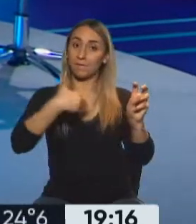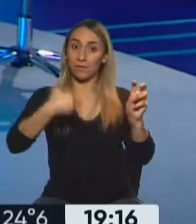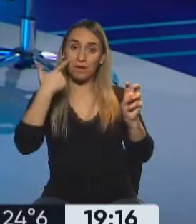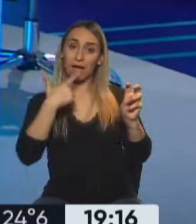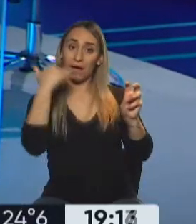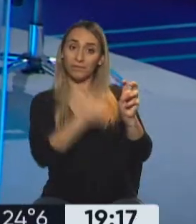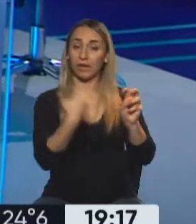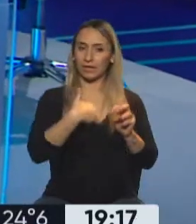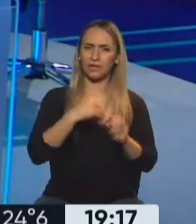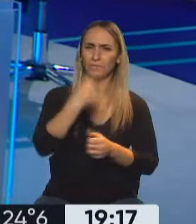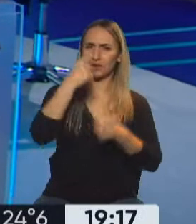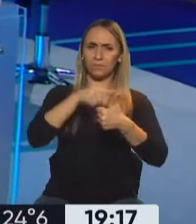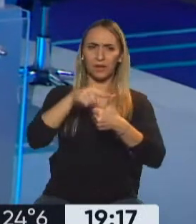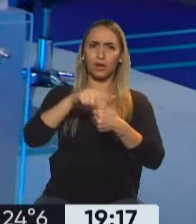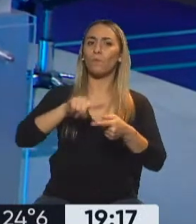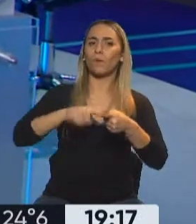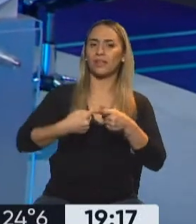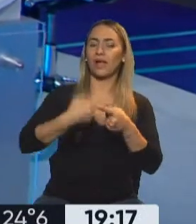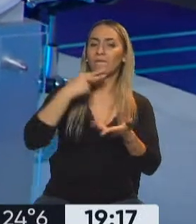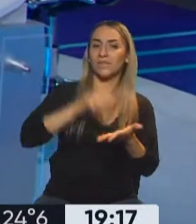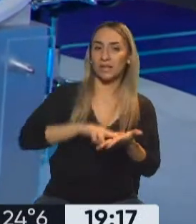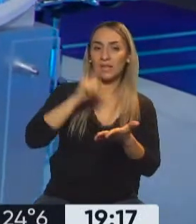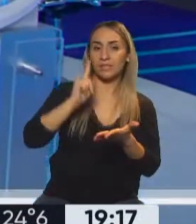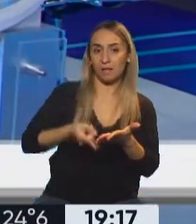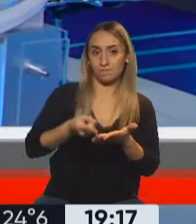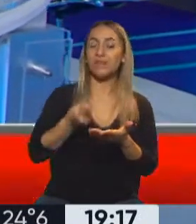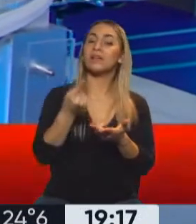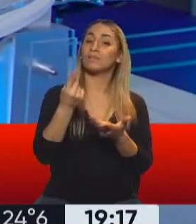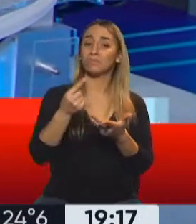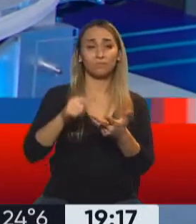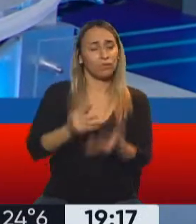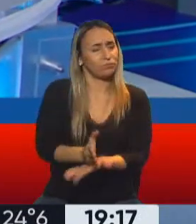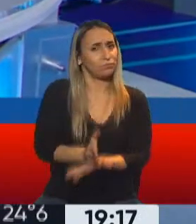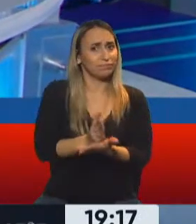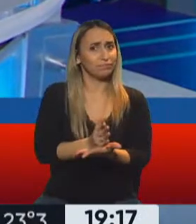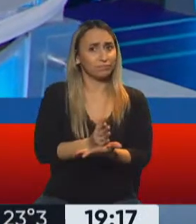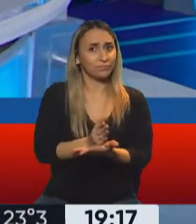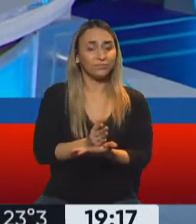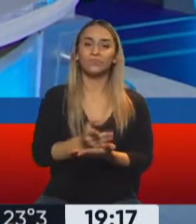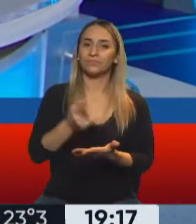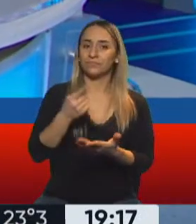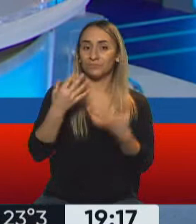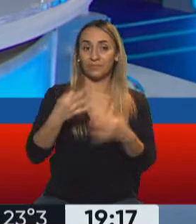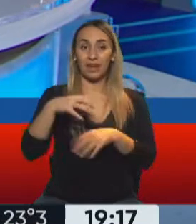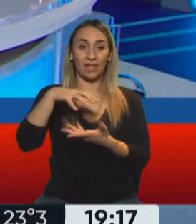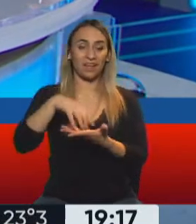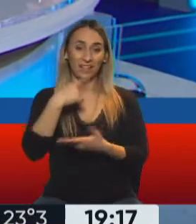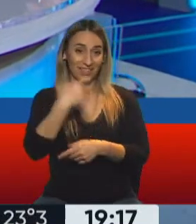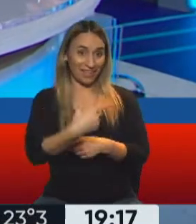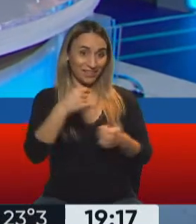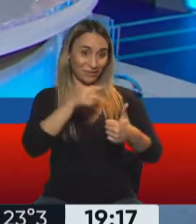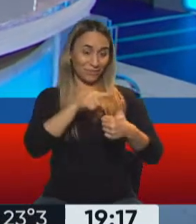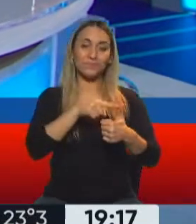que ver con políticas fiscales y monetarias más estrictas, más restrictivas. A ver, básicamente lo que le está diciendo en el